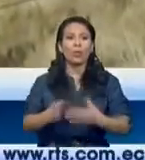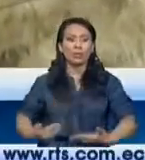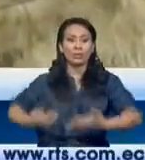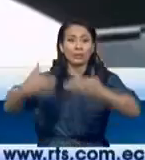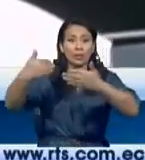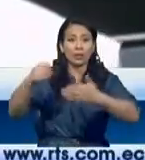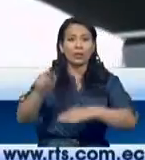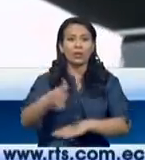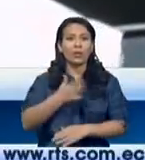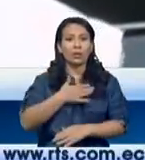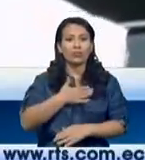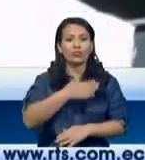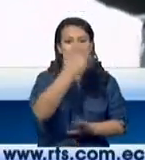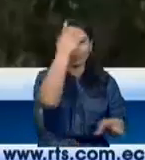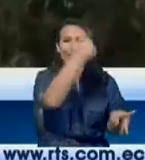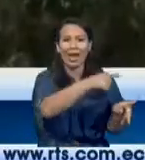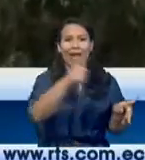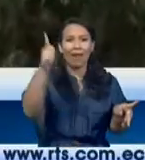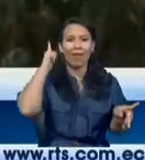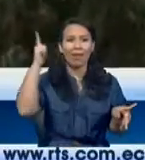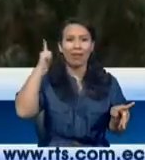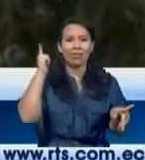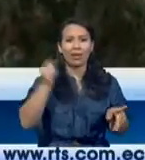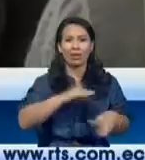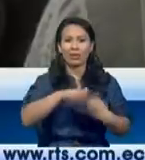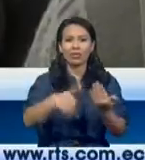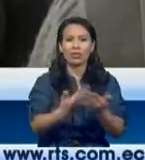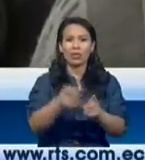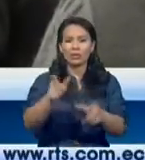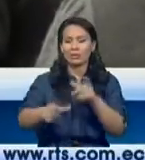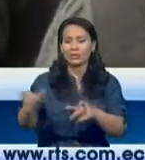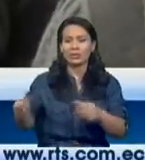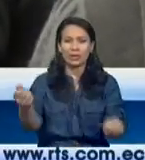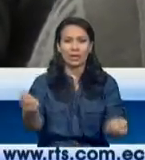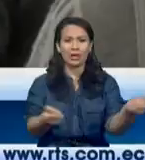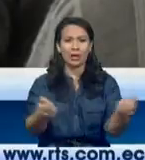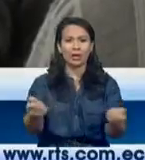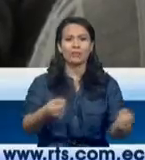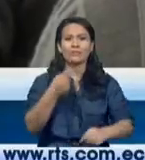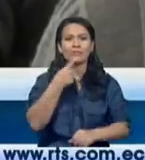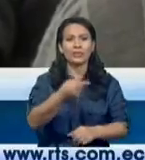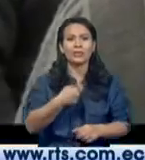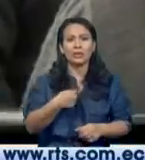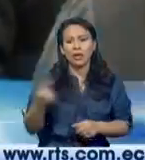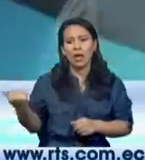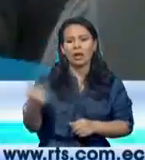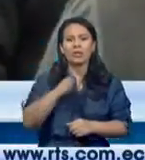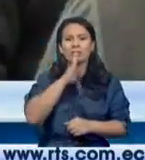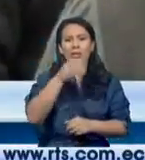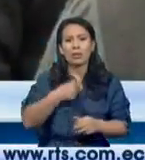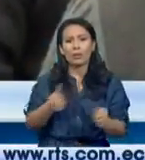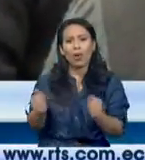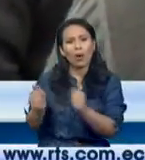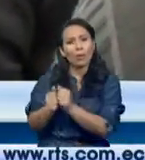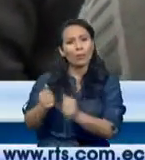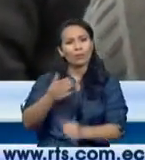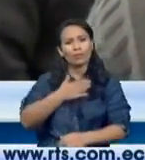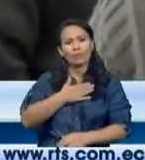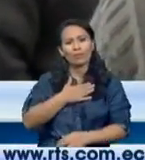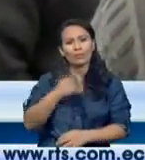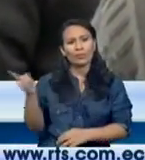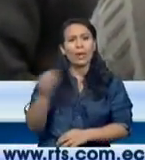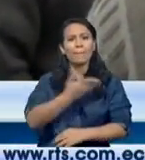desconcertados, era su líder en la transportación. Estamos aquí para acompañar el dolor de nuestro compañero, presidente